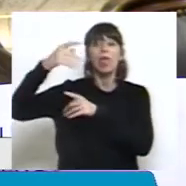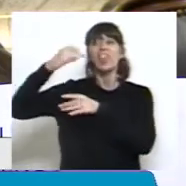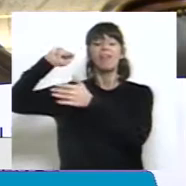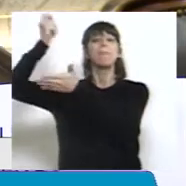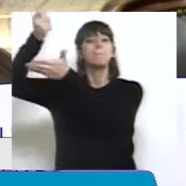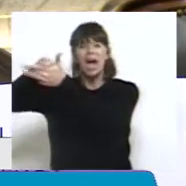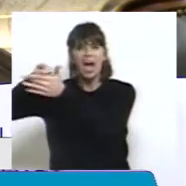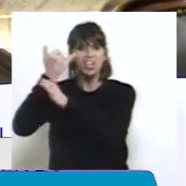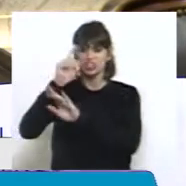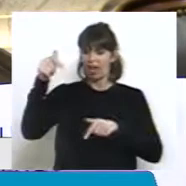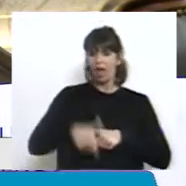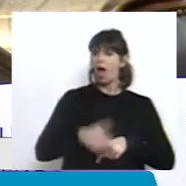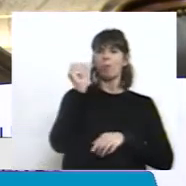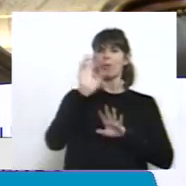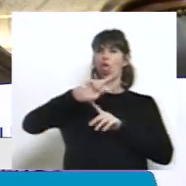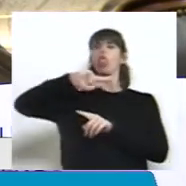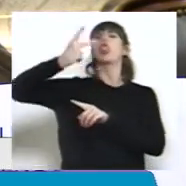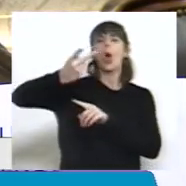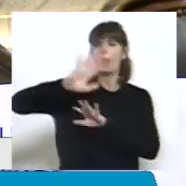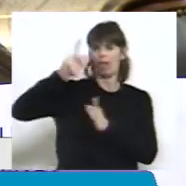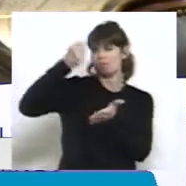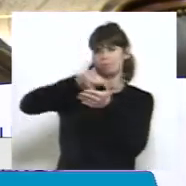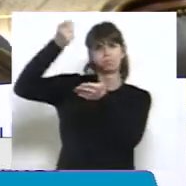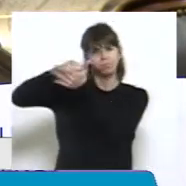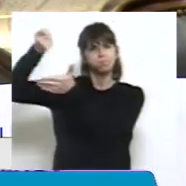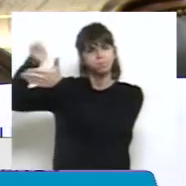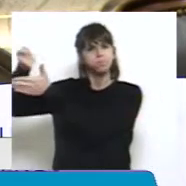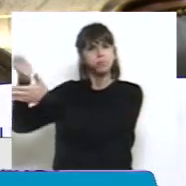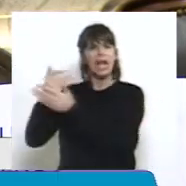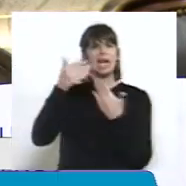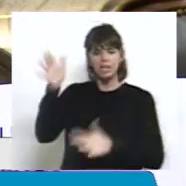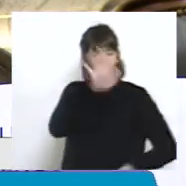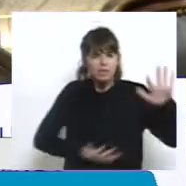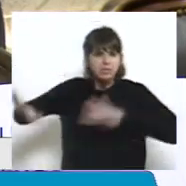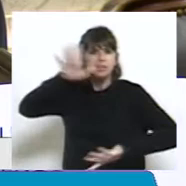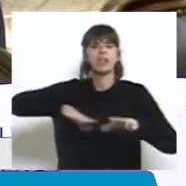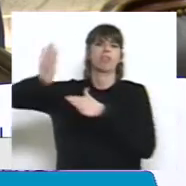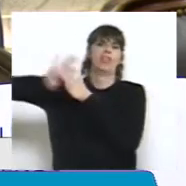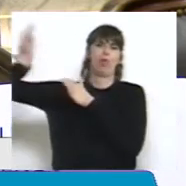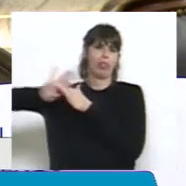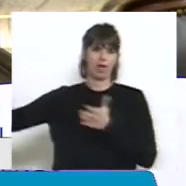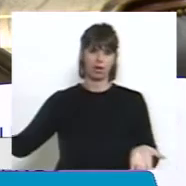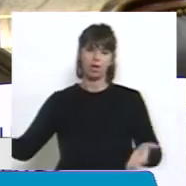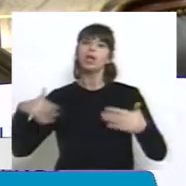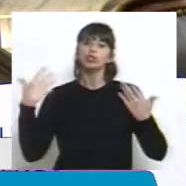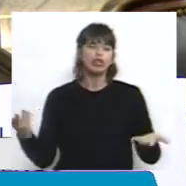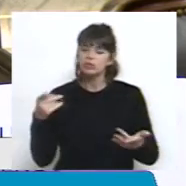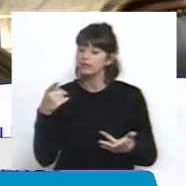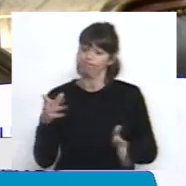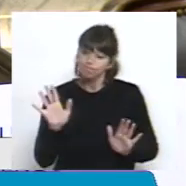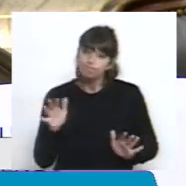de desendeudamiento y de reestructuración de la deuda. Presidenta, la única forma de